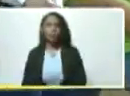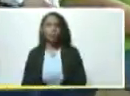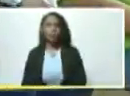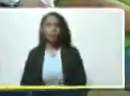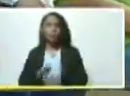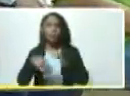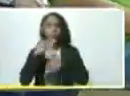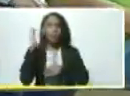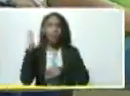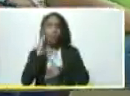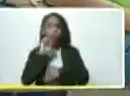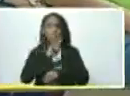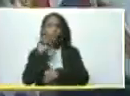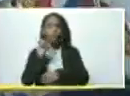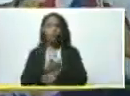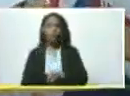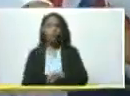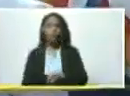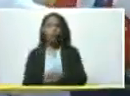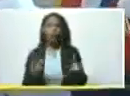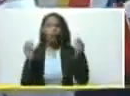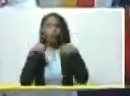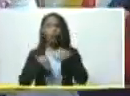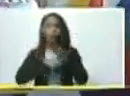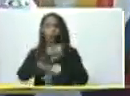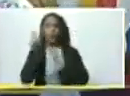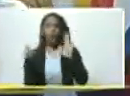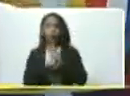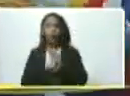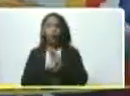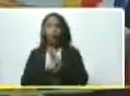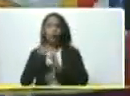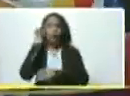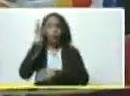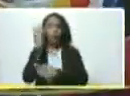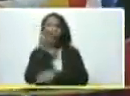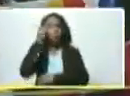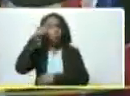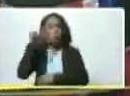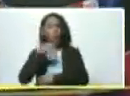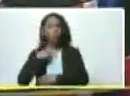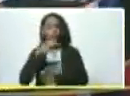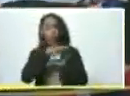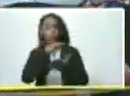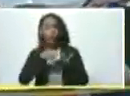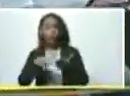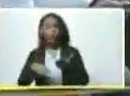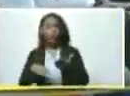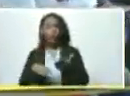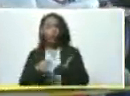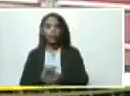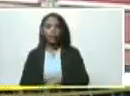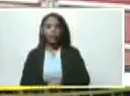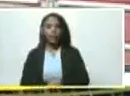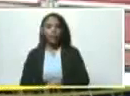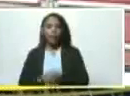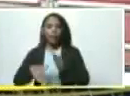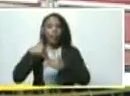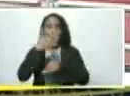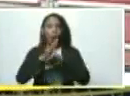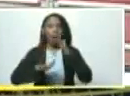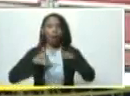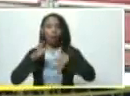Después vienen 20 acuerdos generales del Congreso de los Pueblos, que los voy a leer después del